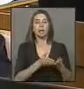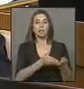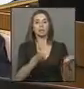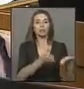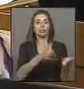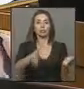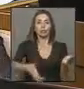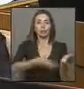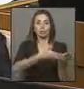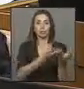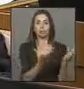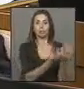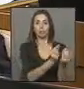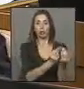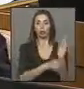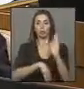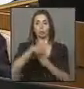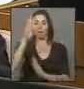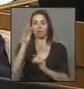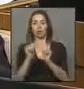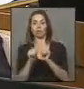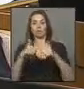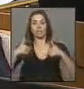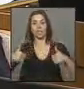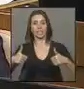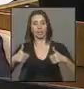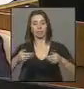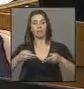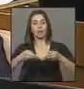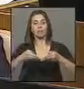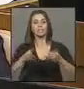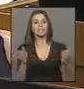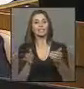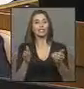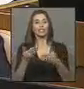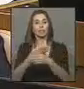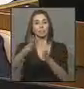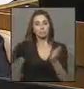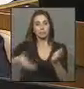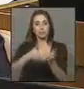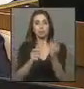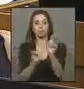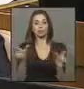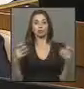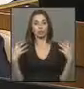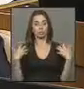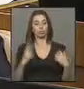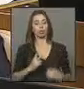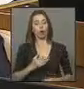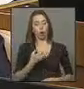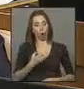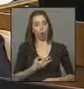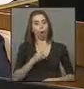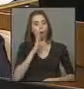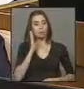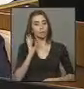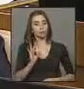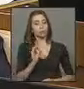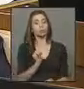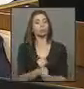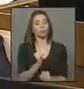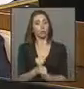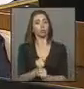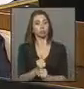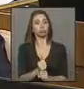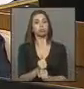artesanales, no es cierto, unos pocos, porque la gran mayoría de nuestros dirigentes de la pesca artesanal de nuestra región son personas responsables, honestas, que desarrollan un gran